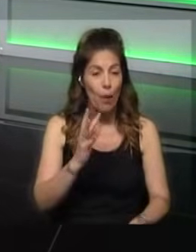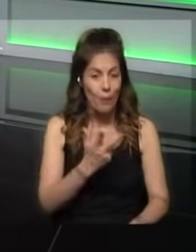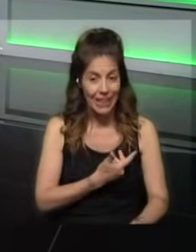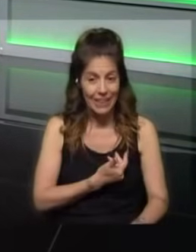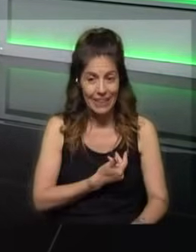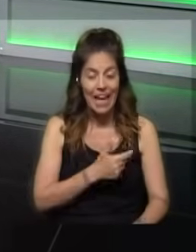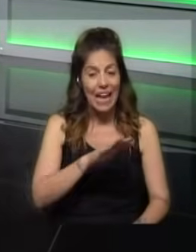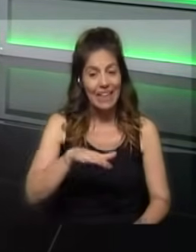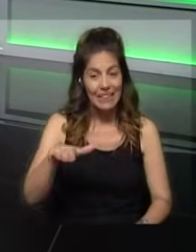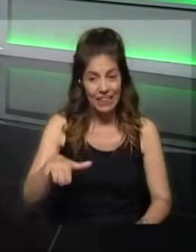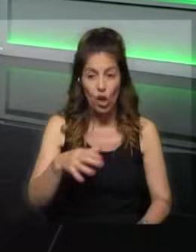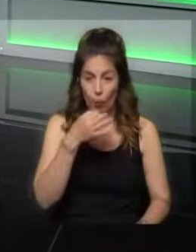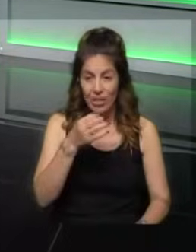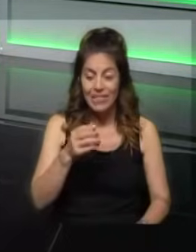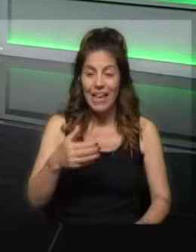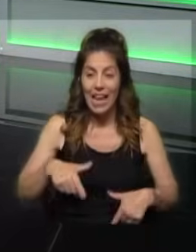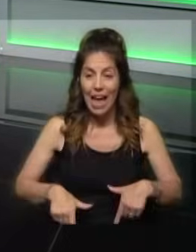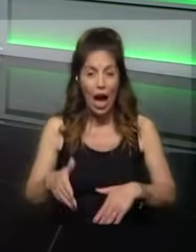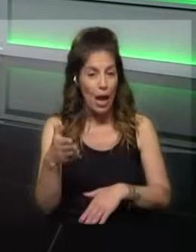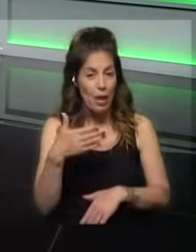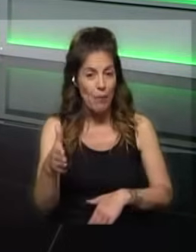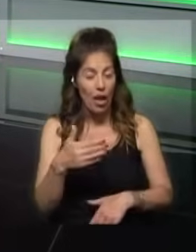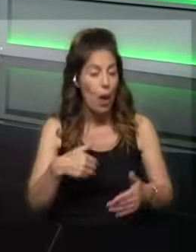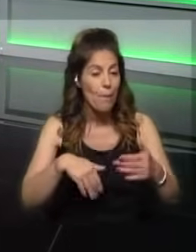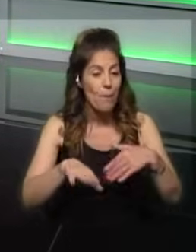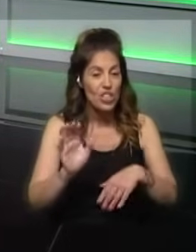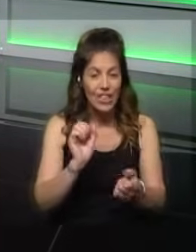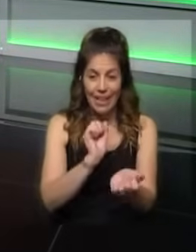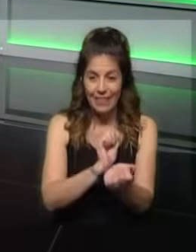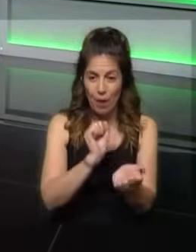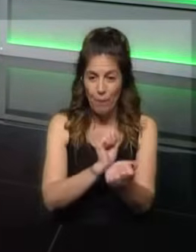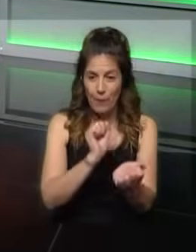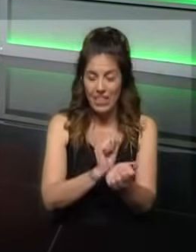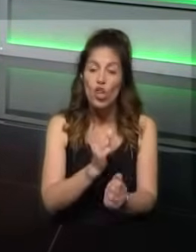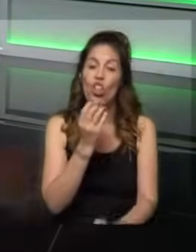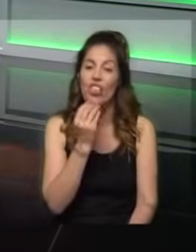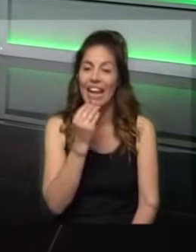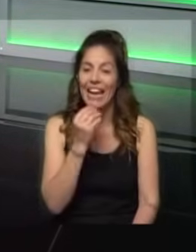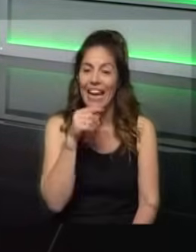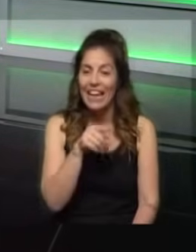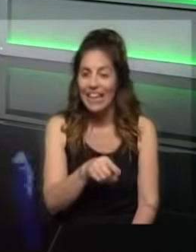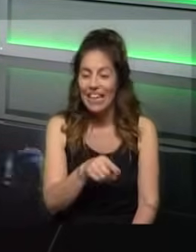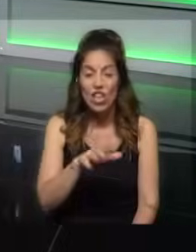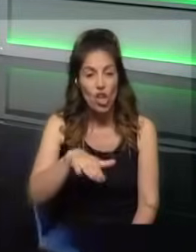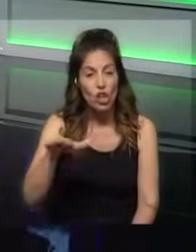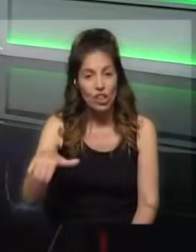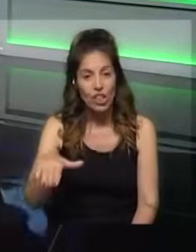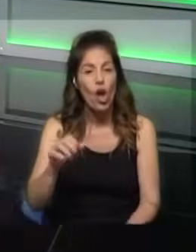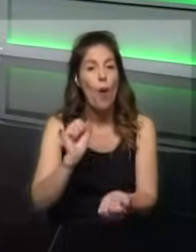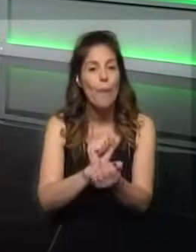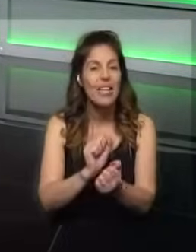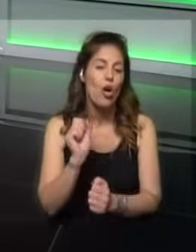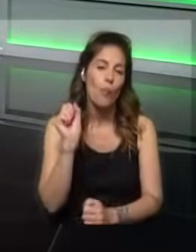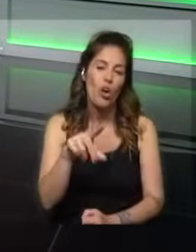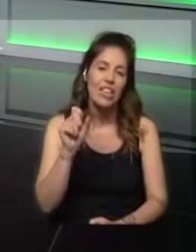niños como decía la embajadora porque precisamente la gran mayoría de presos en poder de Israel en este caso son niños que están presos por tirar